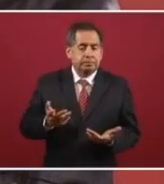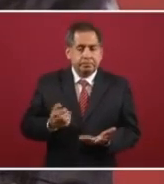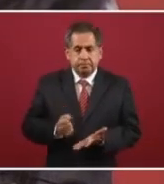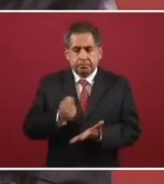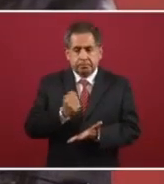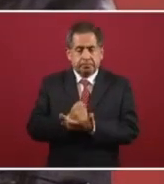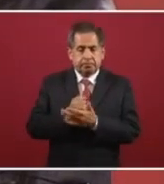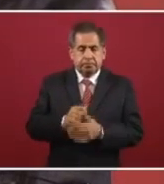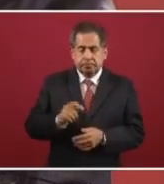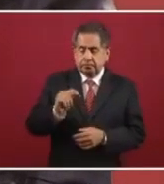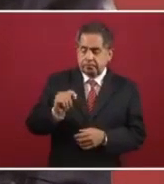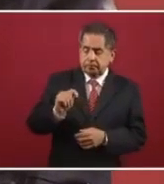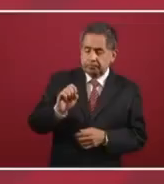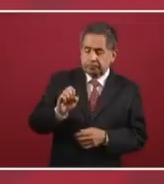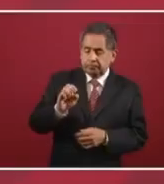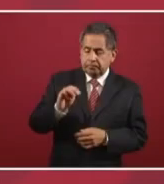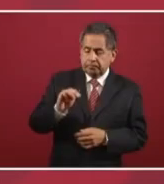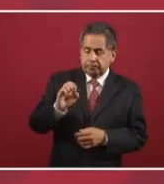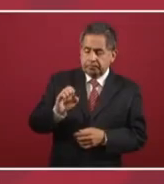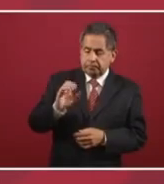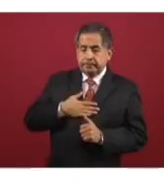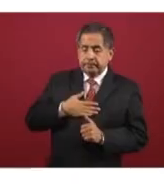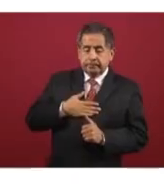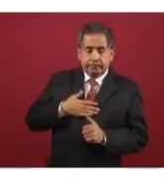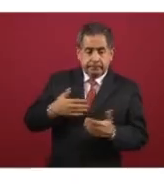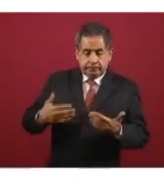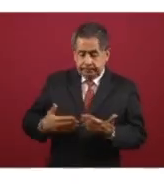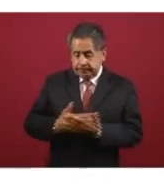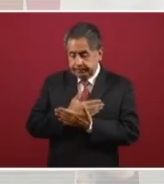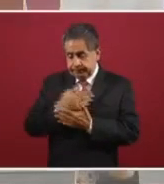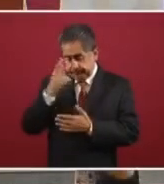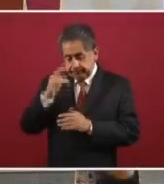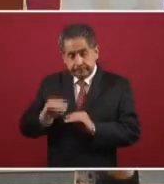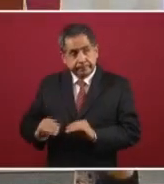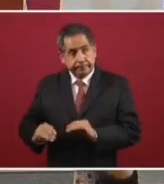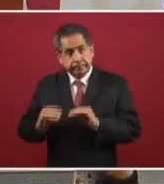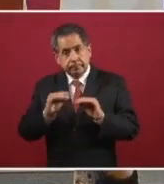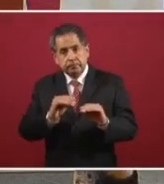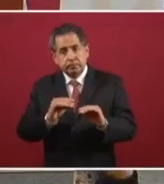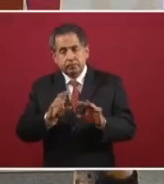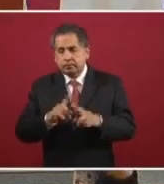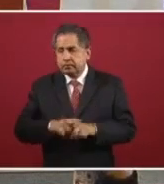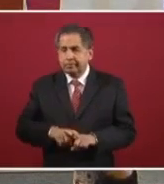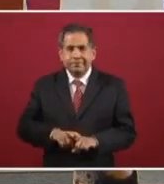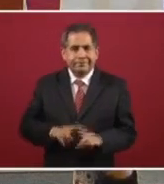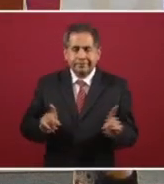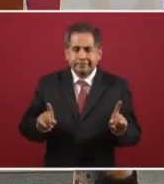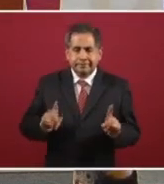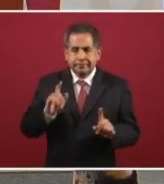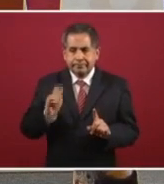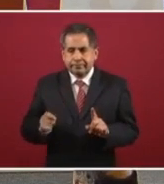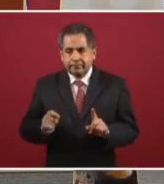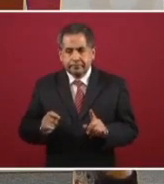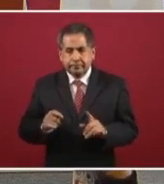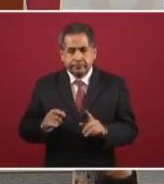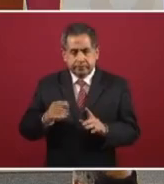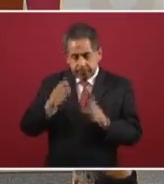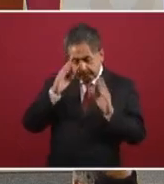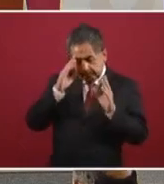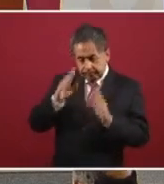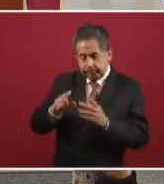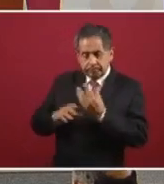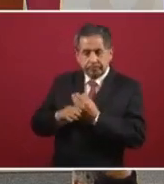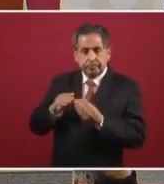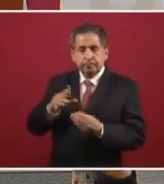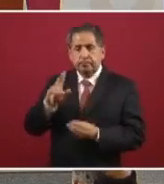apruebe el Tratado de Libre Comercio. Durante la conferencia mañanera, el secretario de Relaciones Exteriores, Marcelo